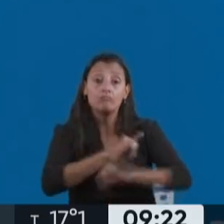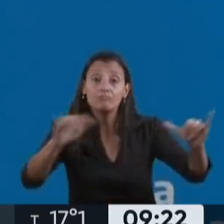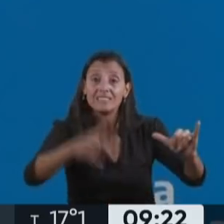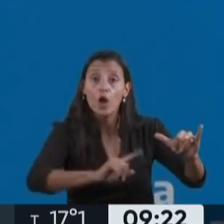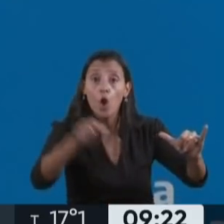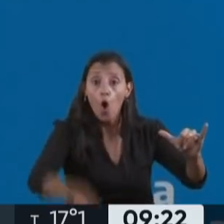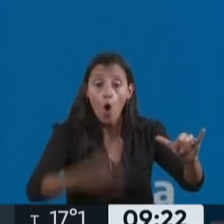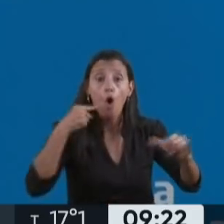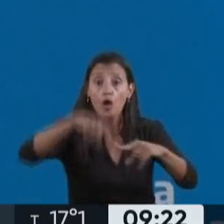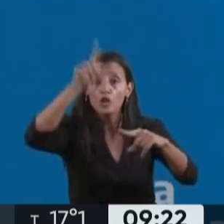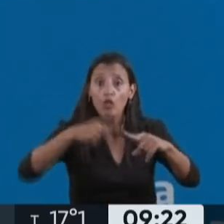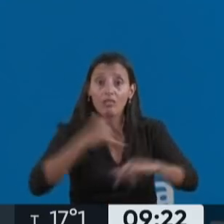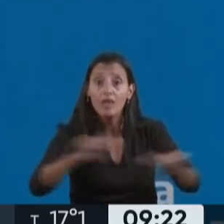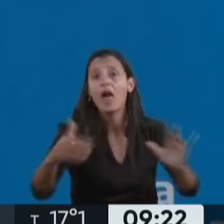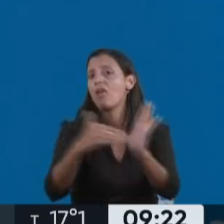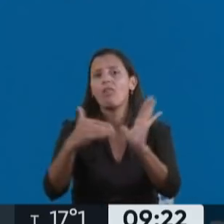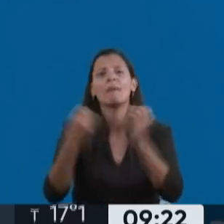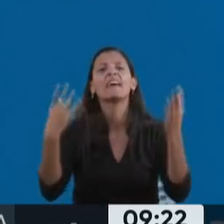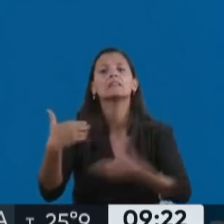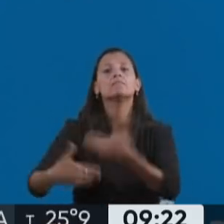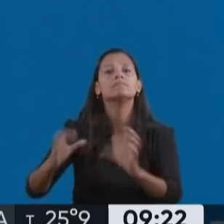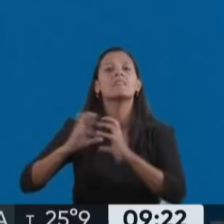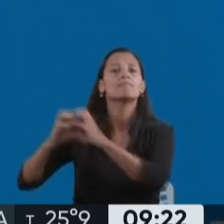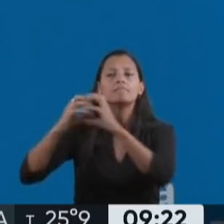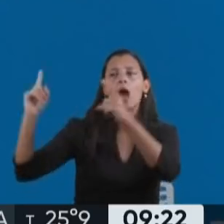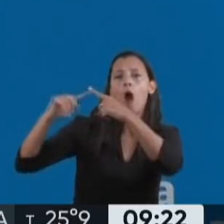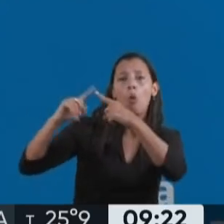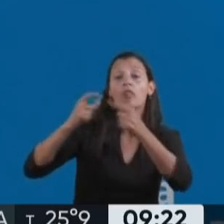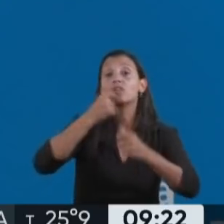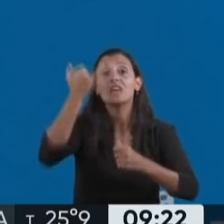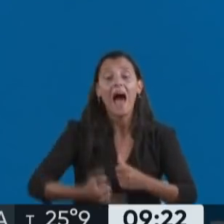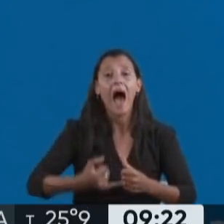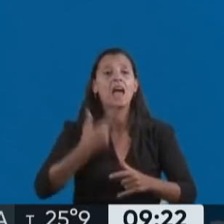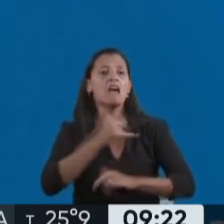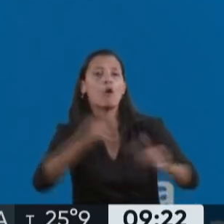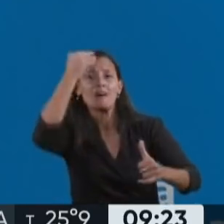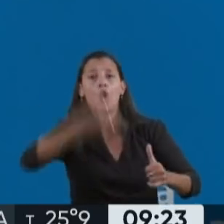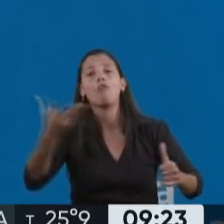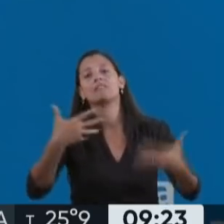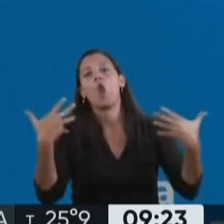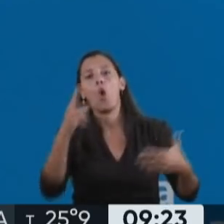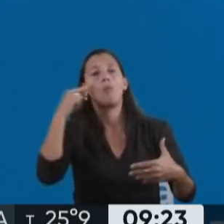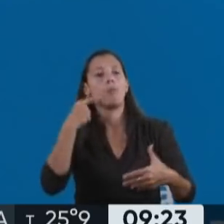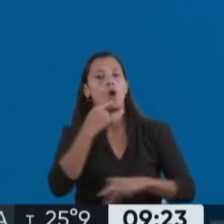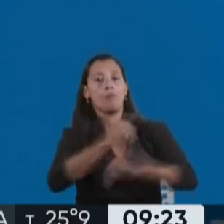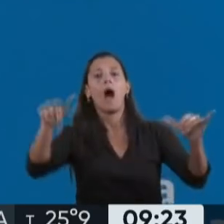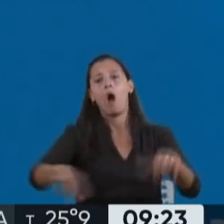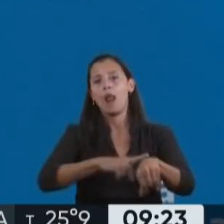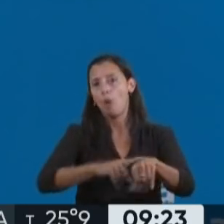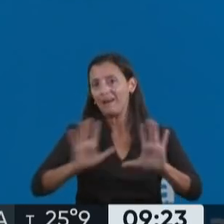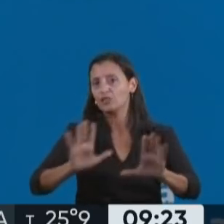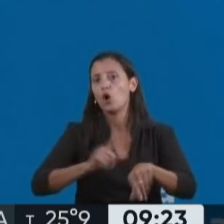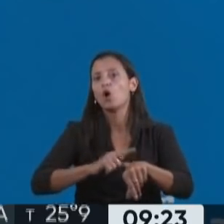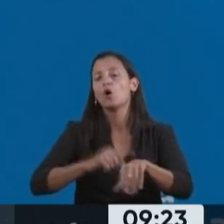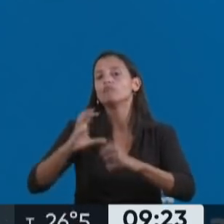depende de cómo avancen las negociaciones. Obviamente, si hay algo que anunciar, habrá un anuncio, pero en este momento estamos en plenas negociaciones, ¿sí?